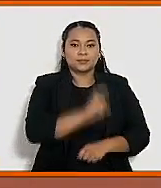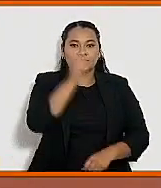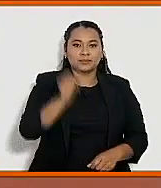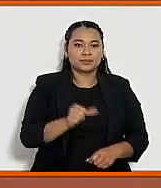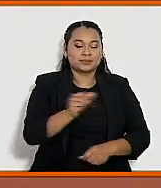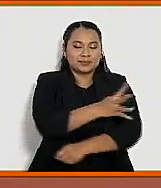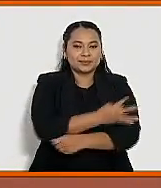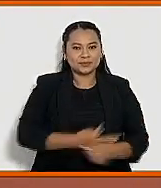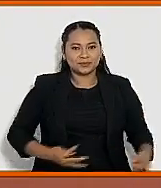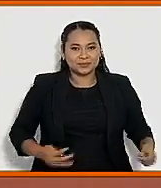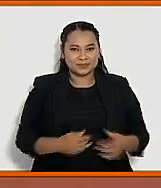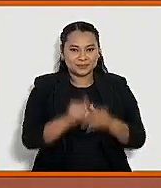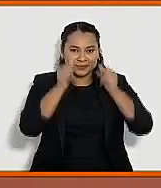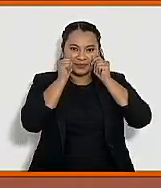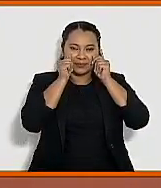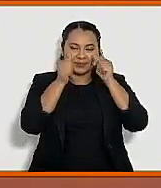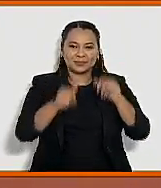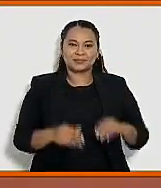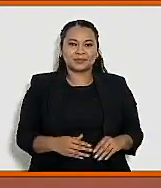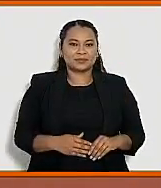tarde es... atentos.